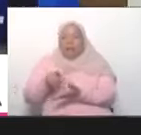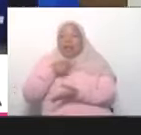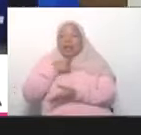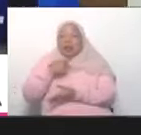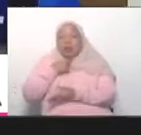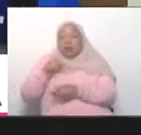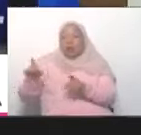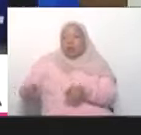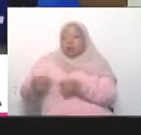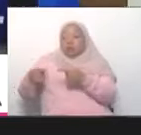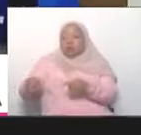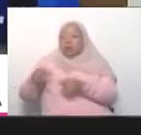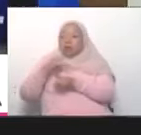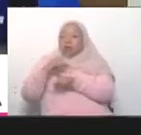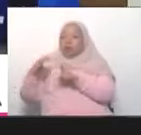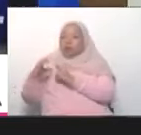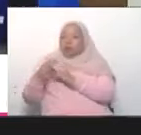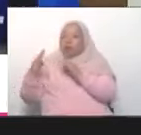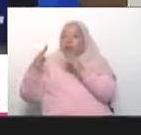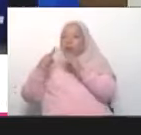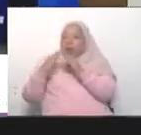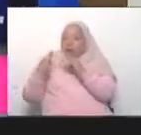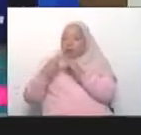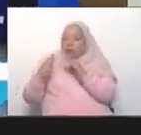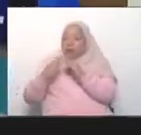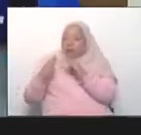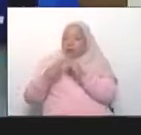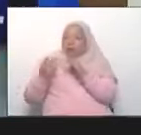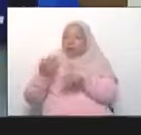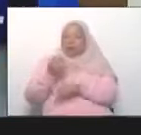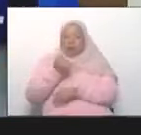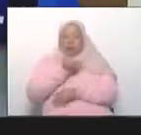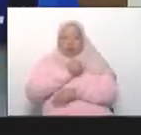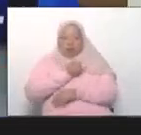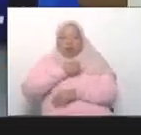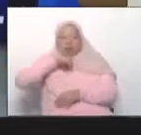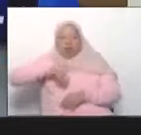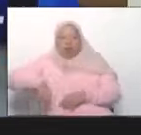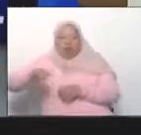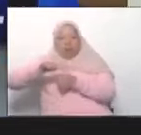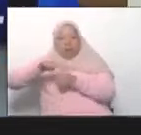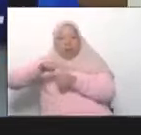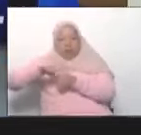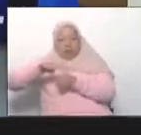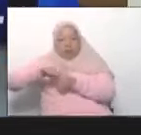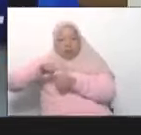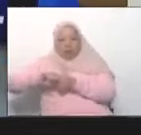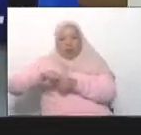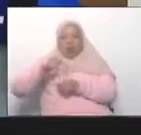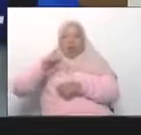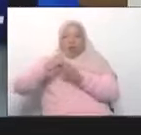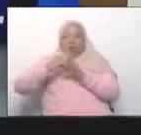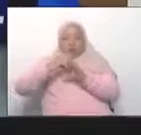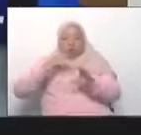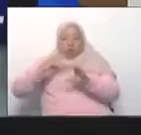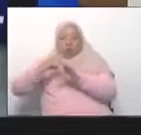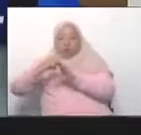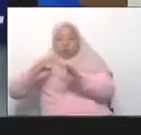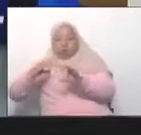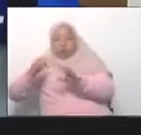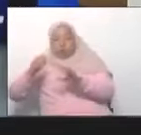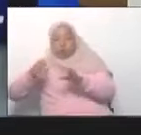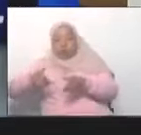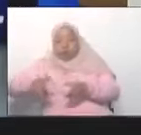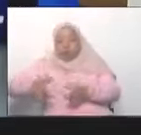una casa donde converge la cultura, donde converge nuestra idiosincrasia, nuestra historia. También recibimos unos autobuses